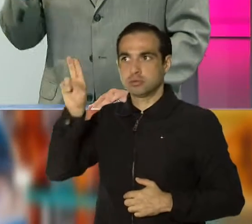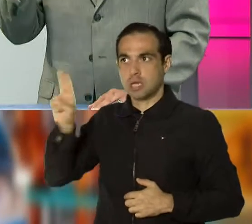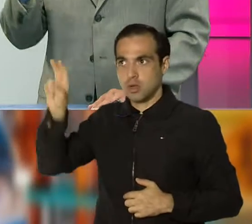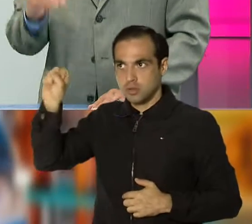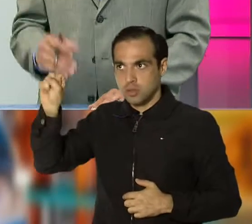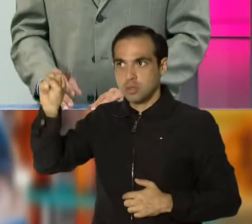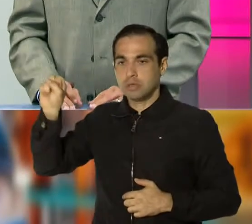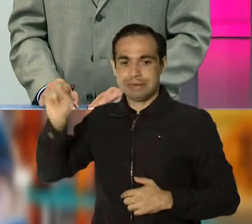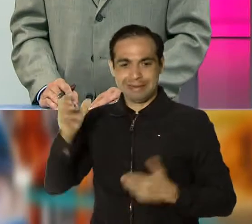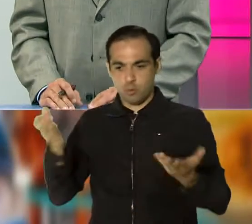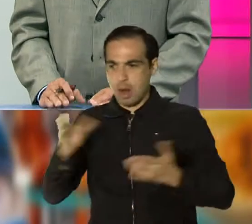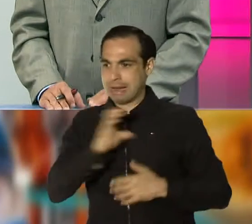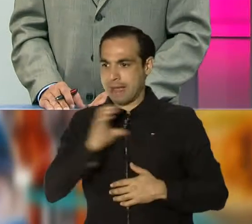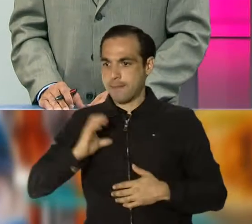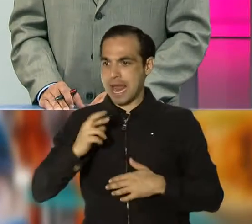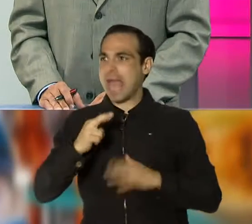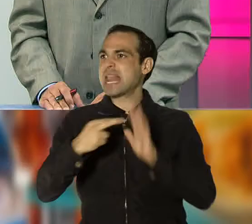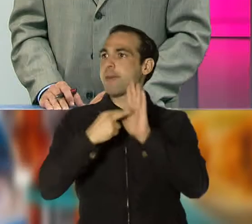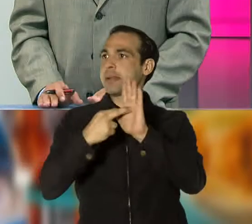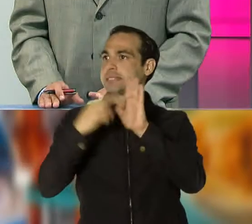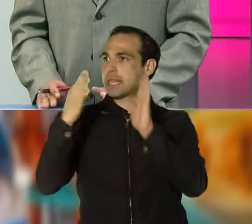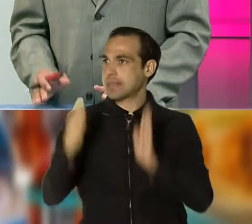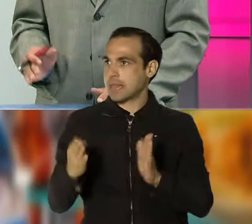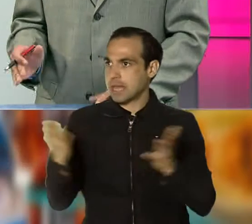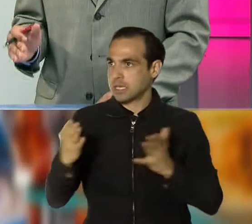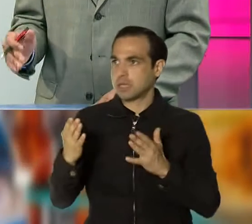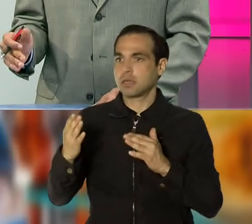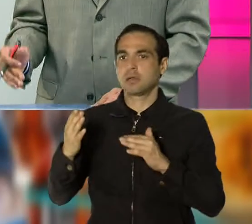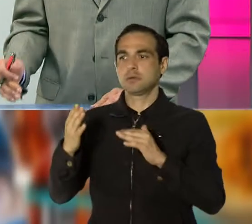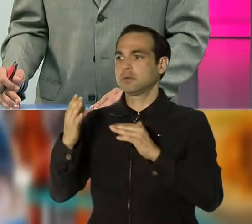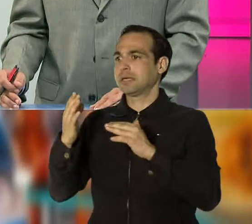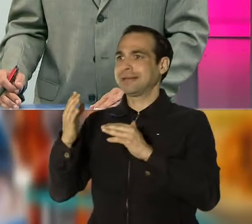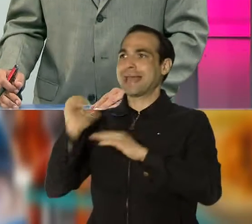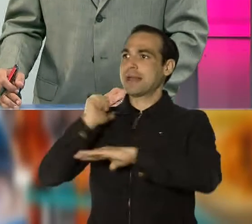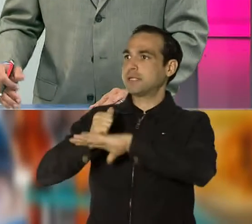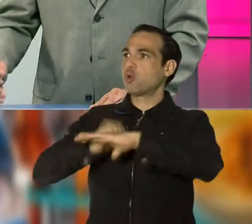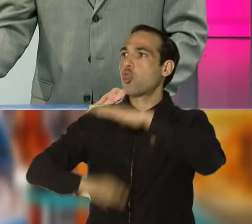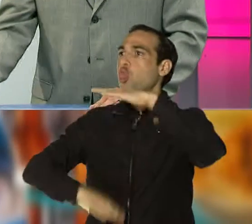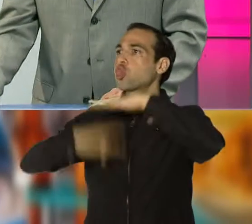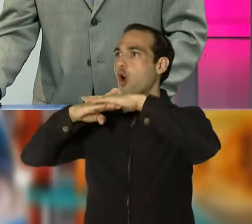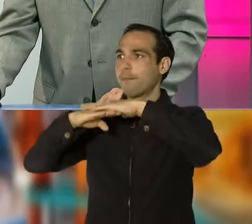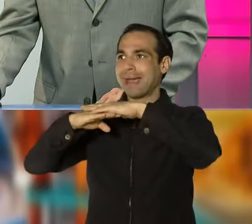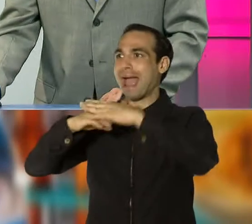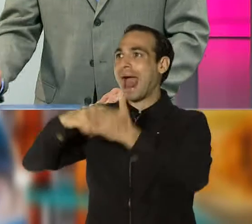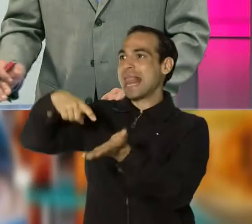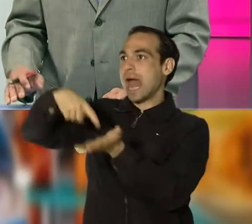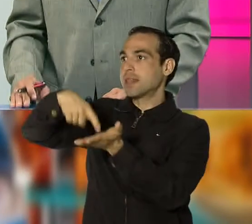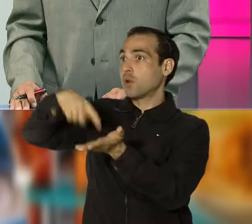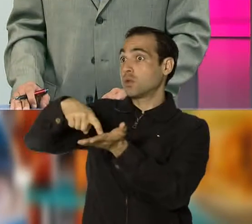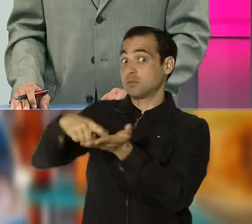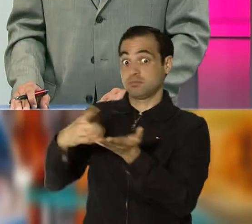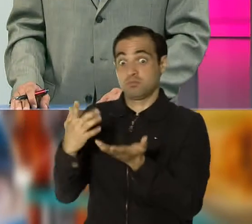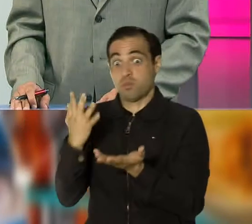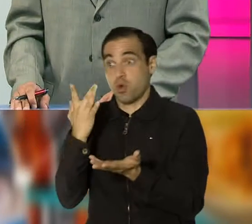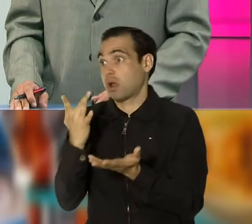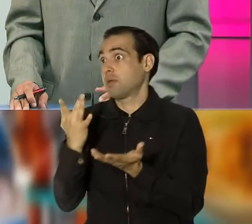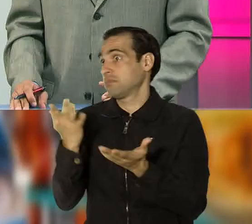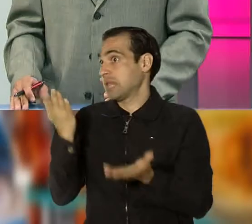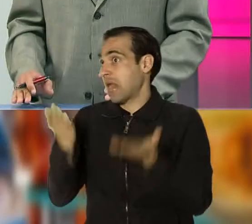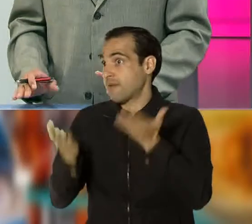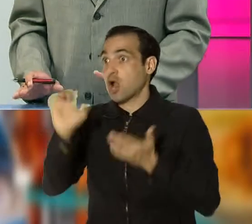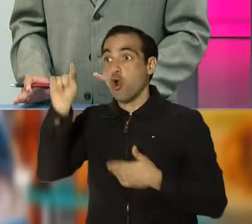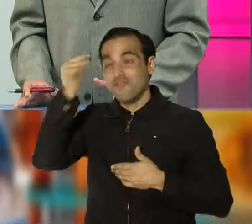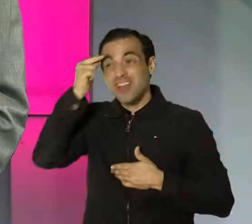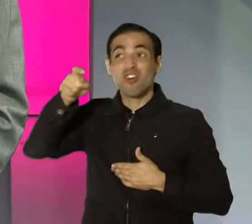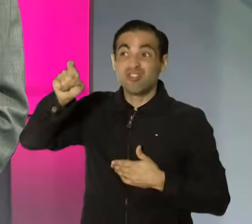un tope a la deuda del FED para minimizar los efectos que pudiese tener, porque si no, hasta un cierre gubernamental iba a significar eso.